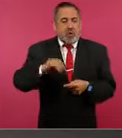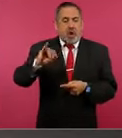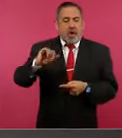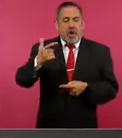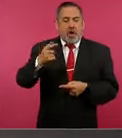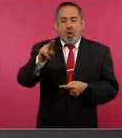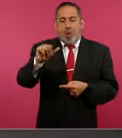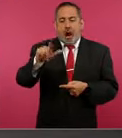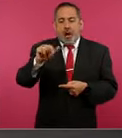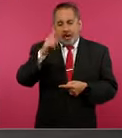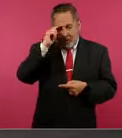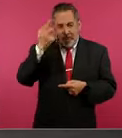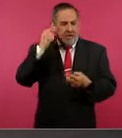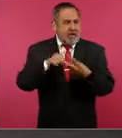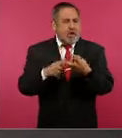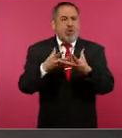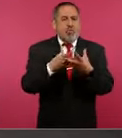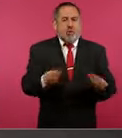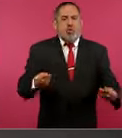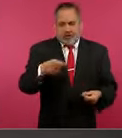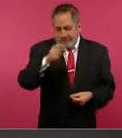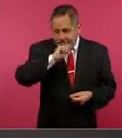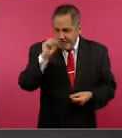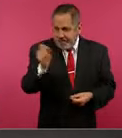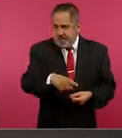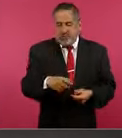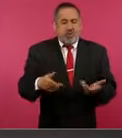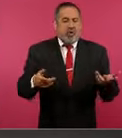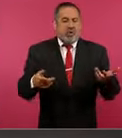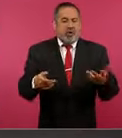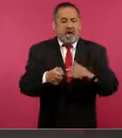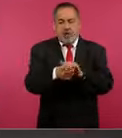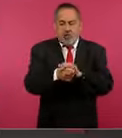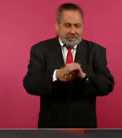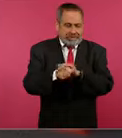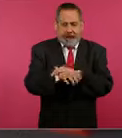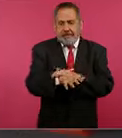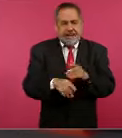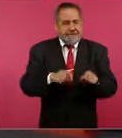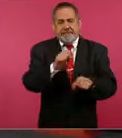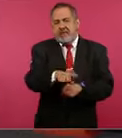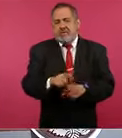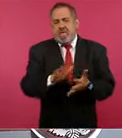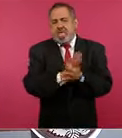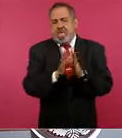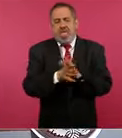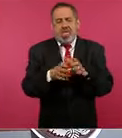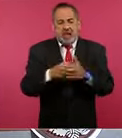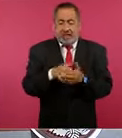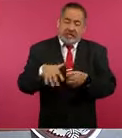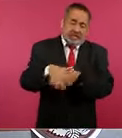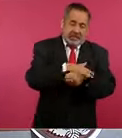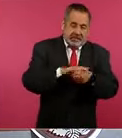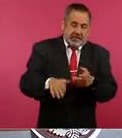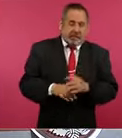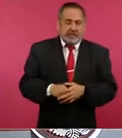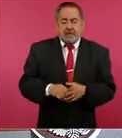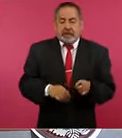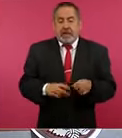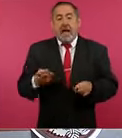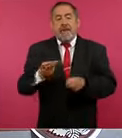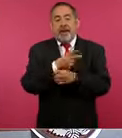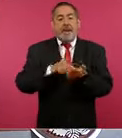la desaparición de los jóvenes de Ayotzinapa, toda esa región. Es lo que pasa